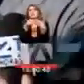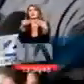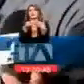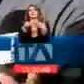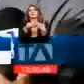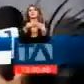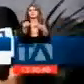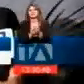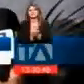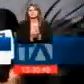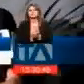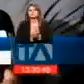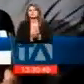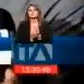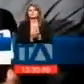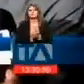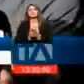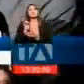la investigación